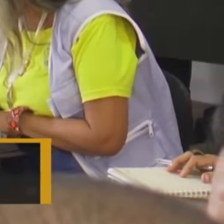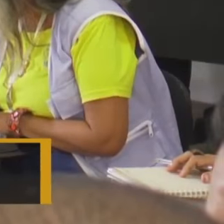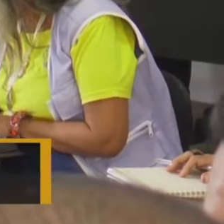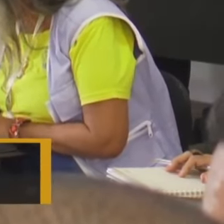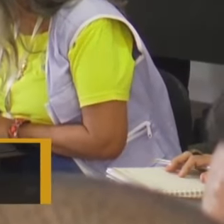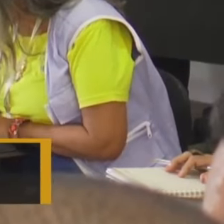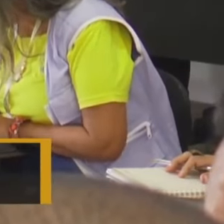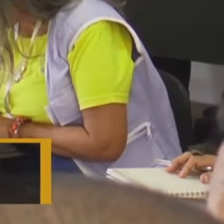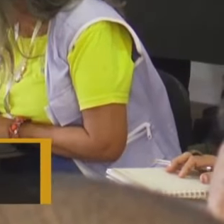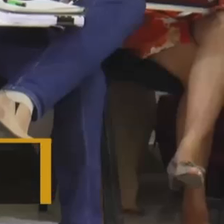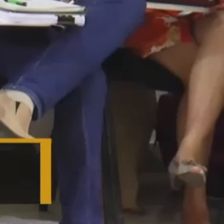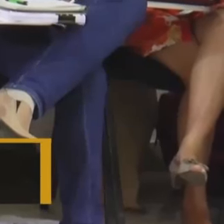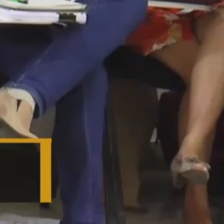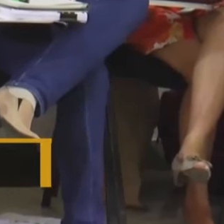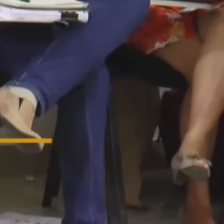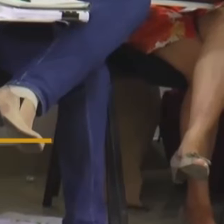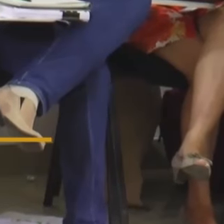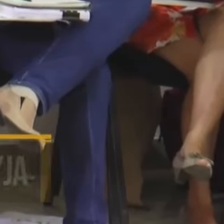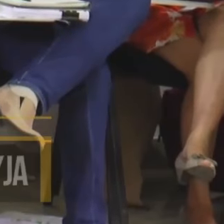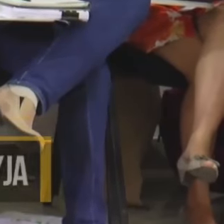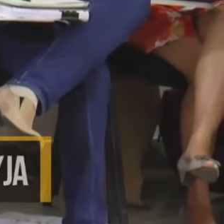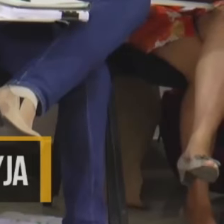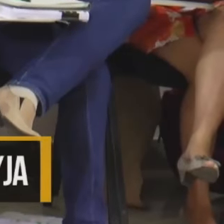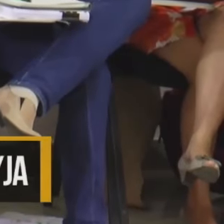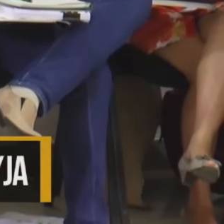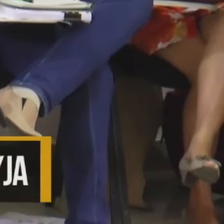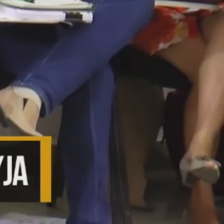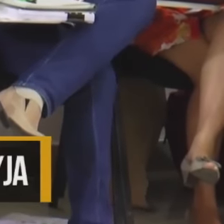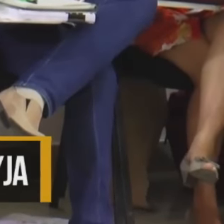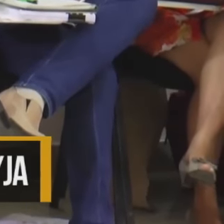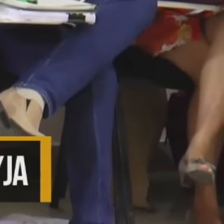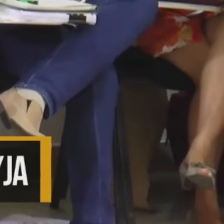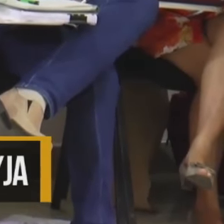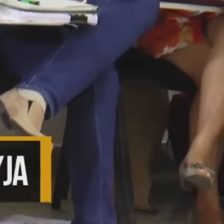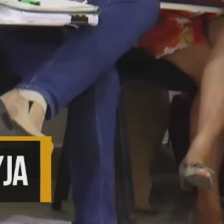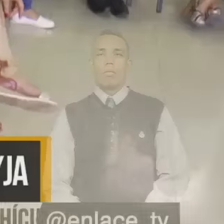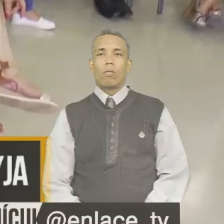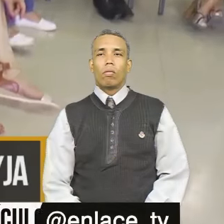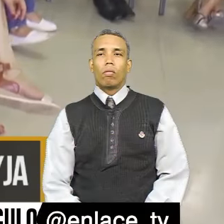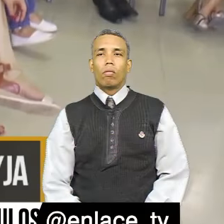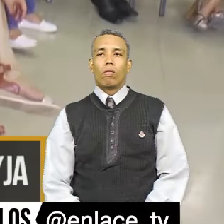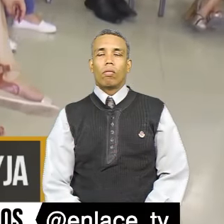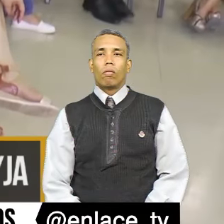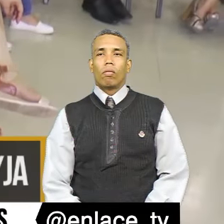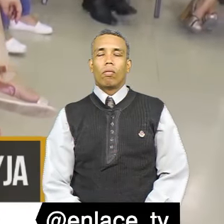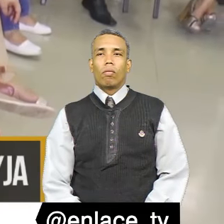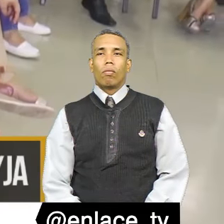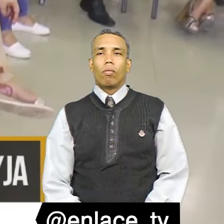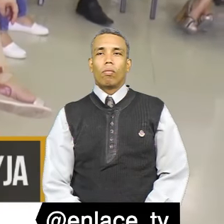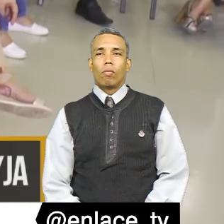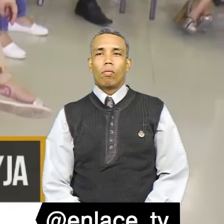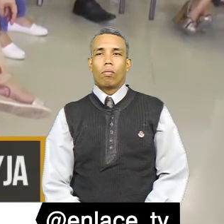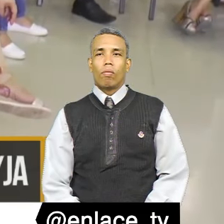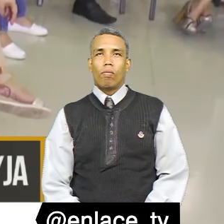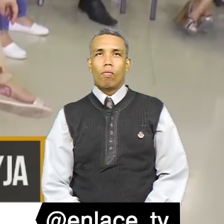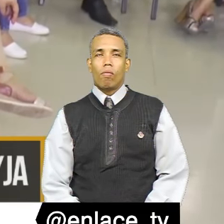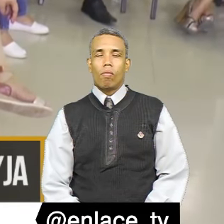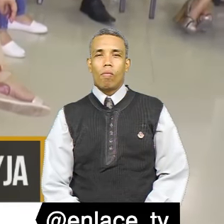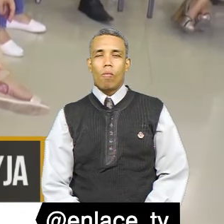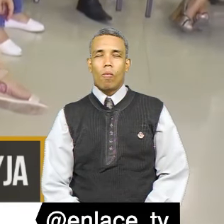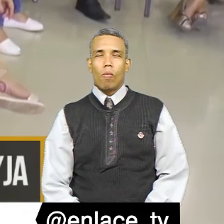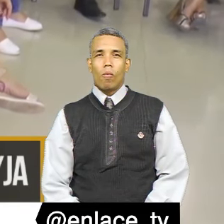extraordinario se dio debido a un informe que hace un mes emitió la Defensoría Regional del Pueblo a la Procuraduría Regional de Santander y en el que, según la titular de este